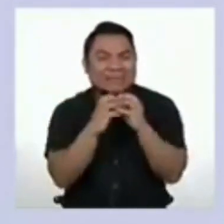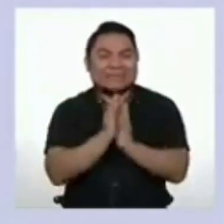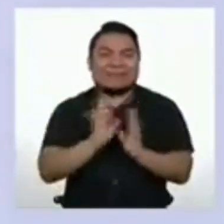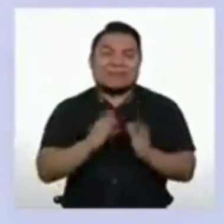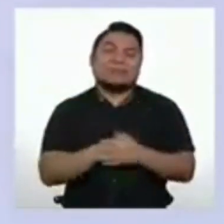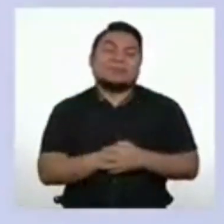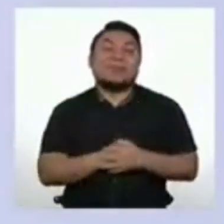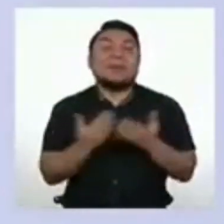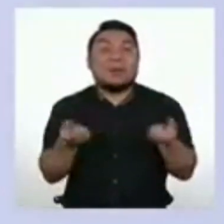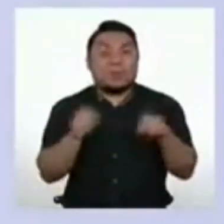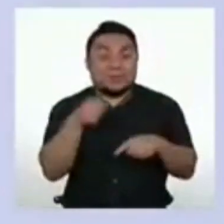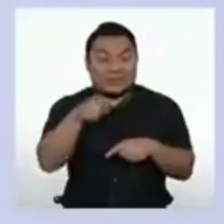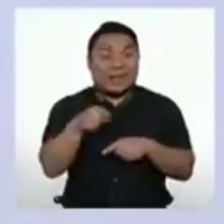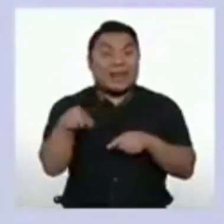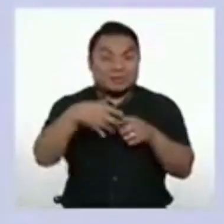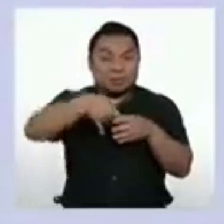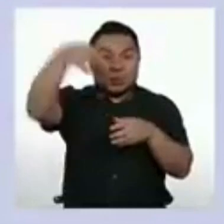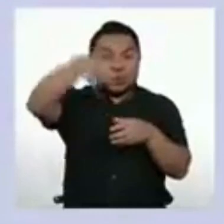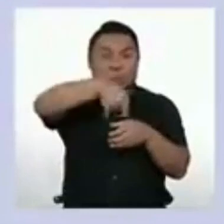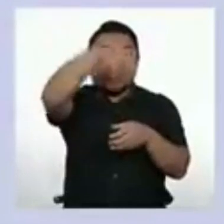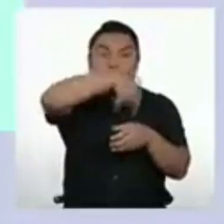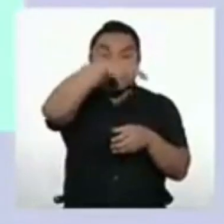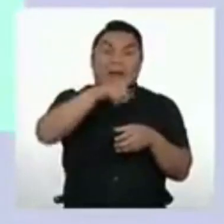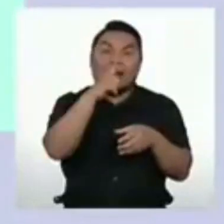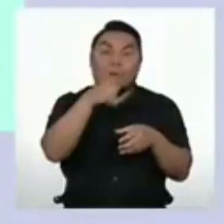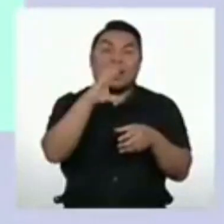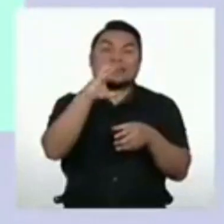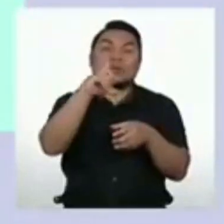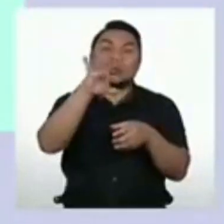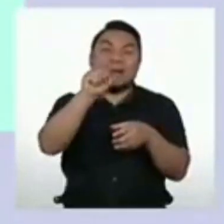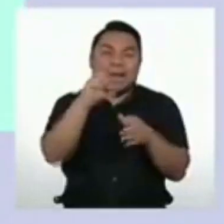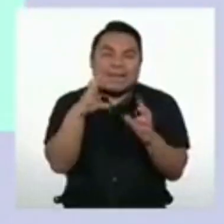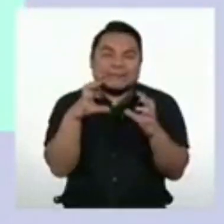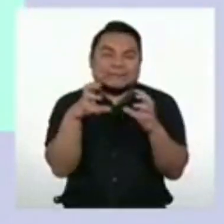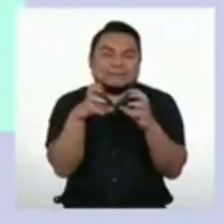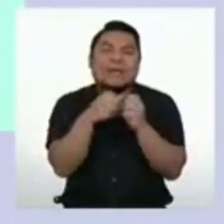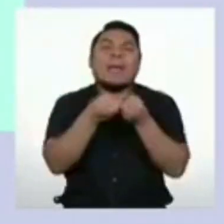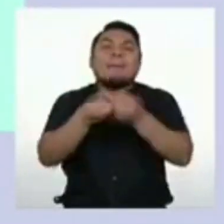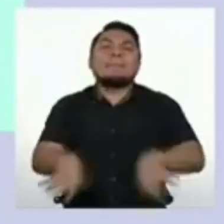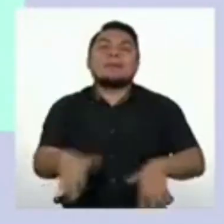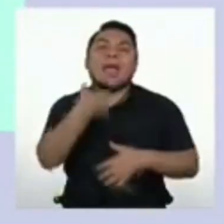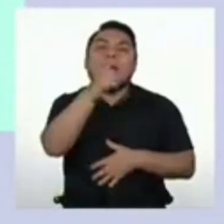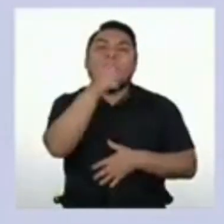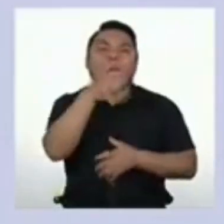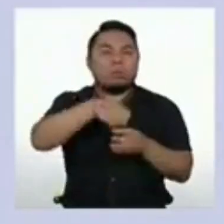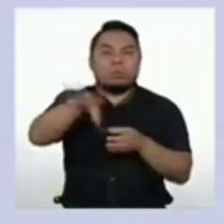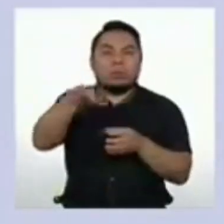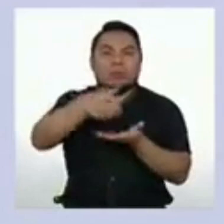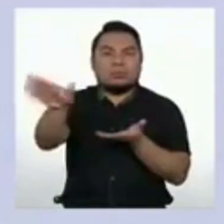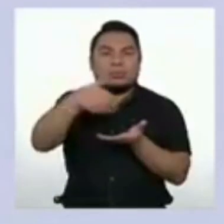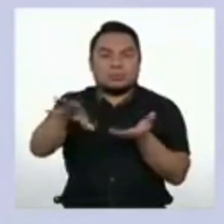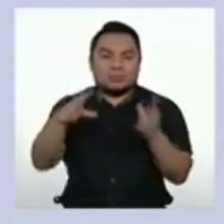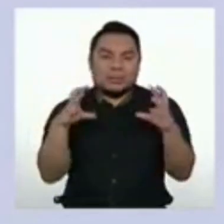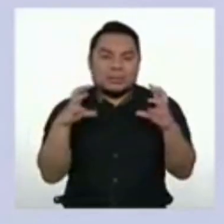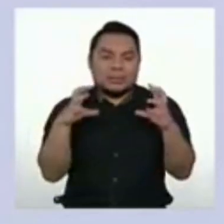sal afuera. Cuando hacen esto, las células empiezan a arrugarse por la pérdida de agua que han sufrido.